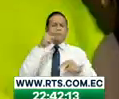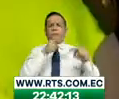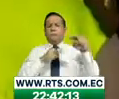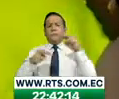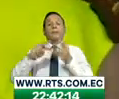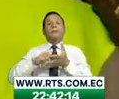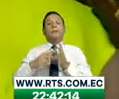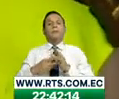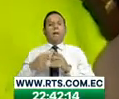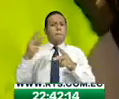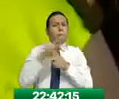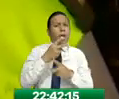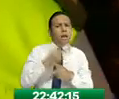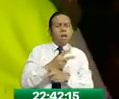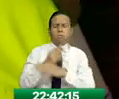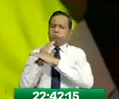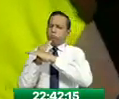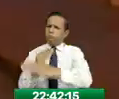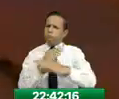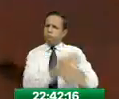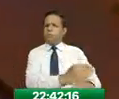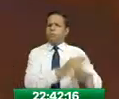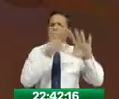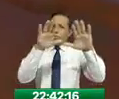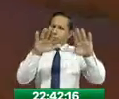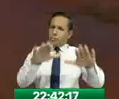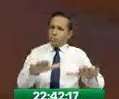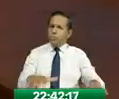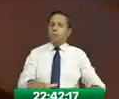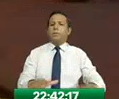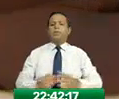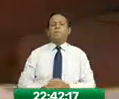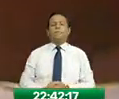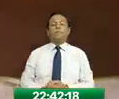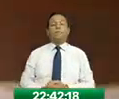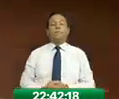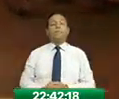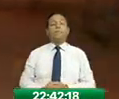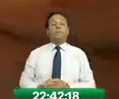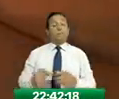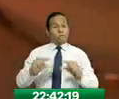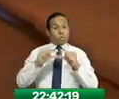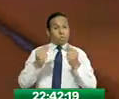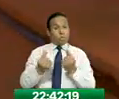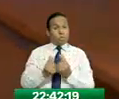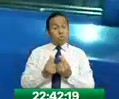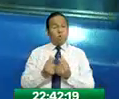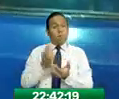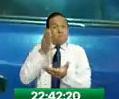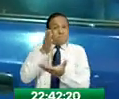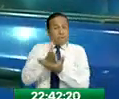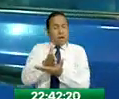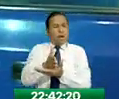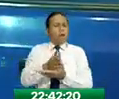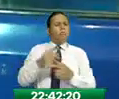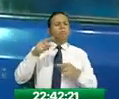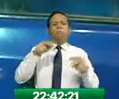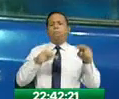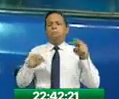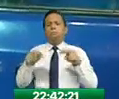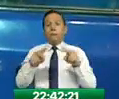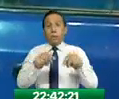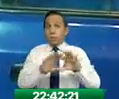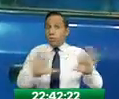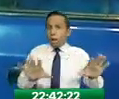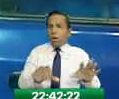esta delincuencia para brindar una mejor seguridad a la ciudadanía. Los controles se extendieron a otros puntos, como la Isla